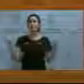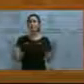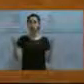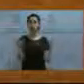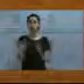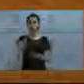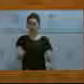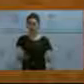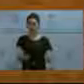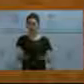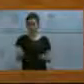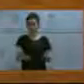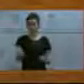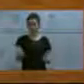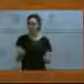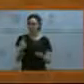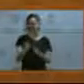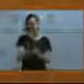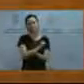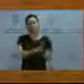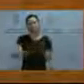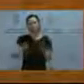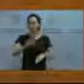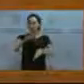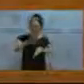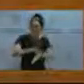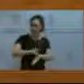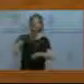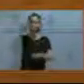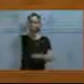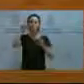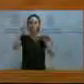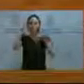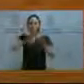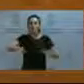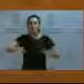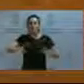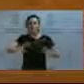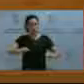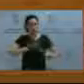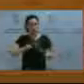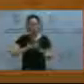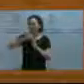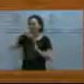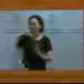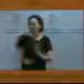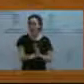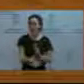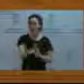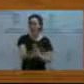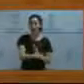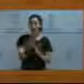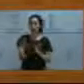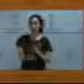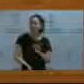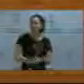llevando a cabo políticas que garanticen servicios públicos de calidad en estos territorios. Debemos seguir construyendo y manteniendo equipamientos